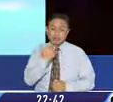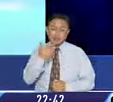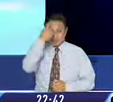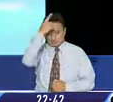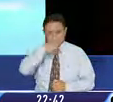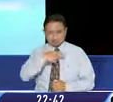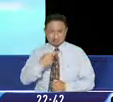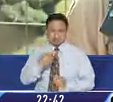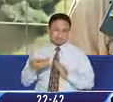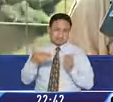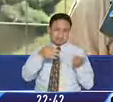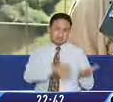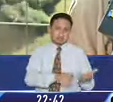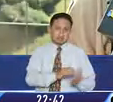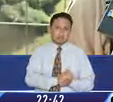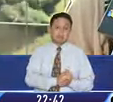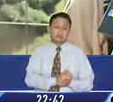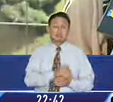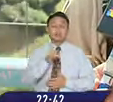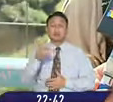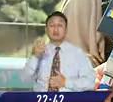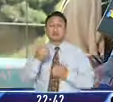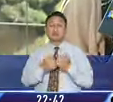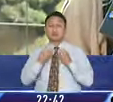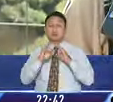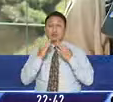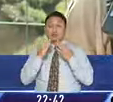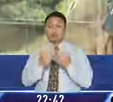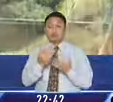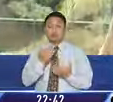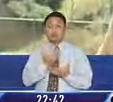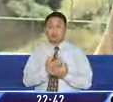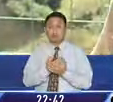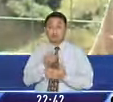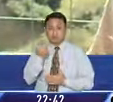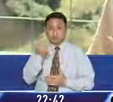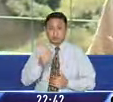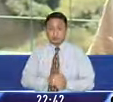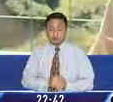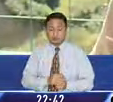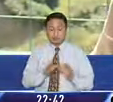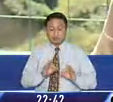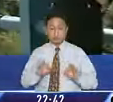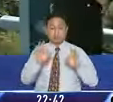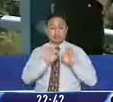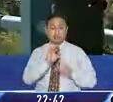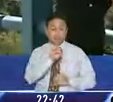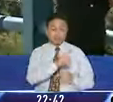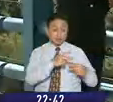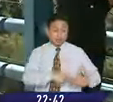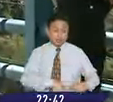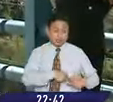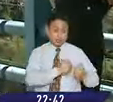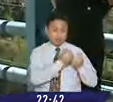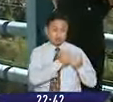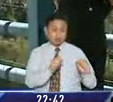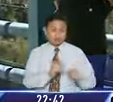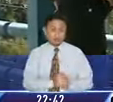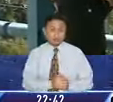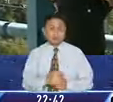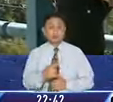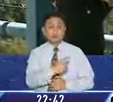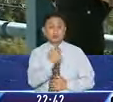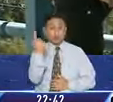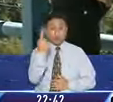problemas terrenales. Problemas familiares, temas económicos y eso. Lo importante es que se logró salvar una vida. Ese no es el único caso que la